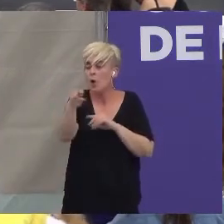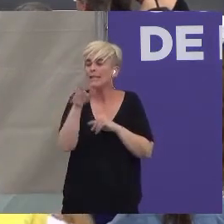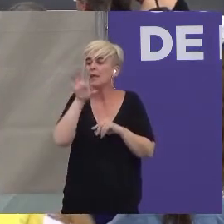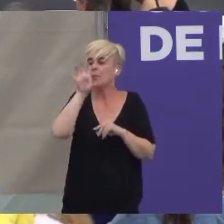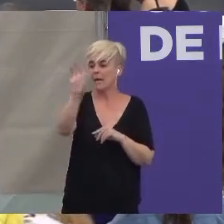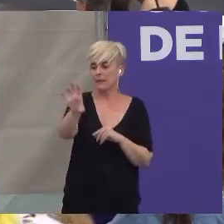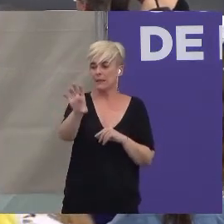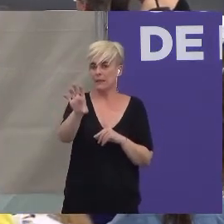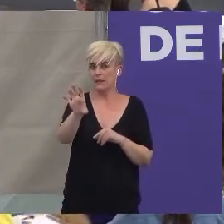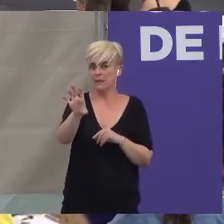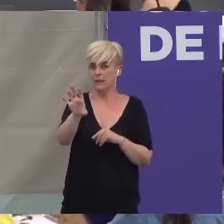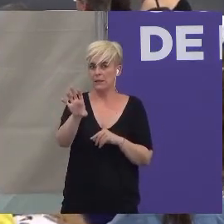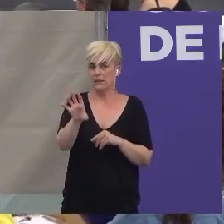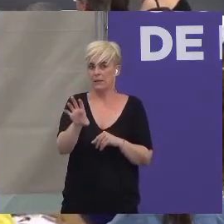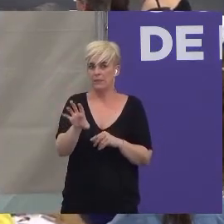país